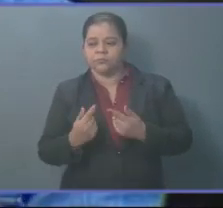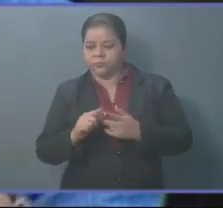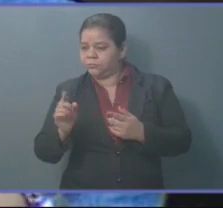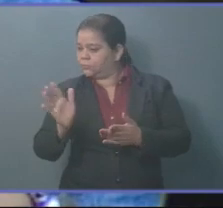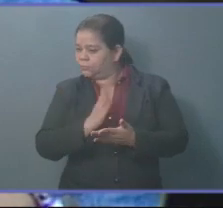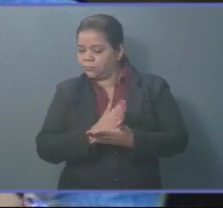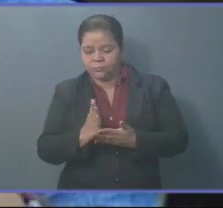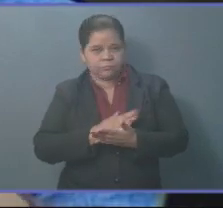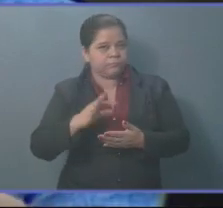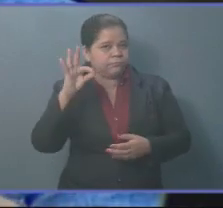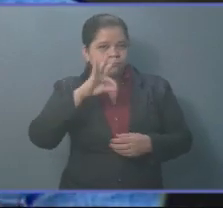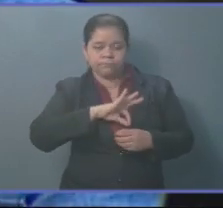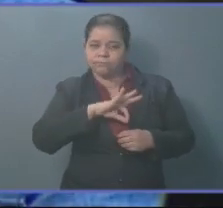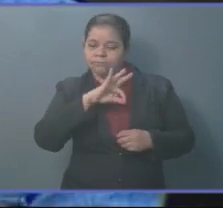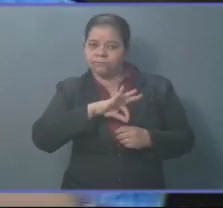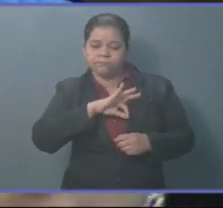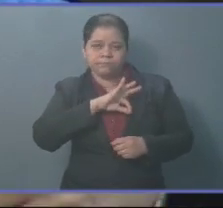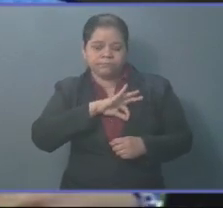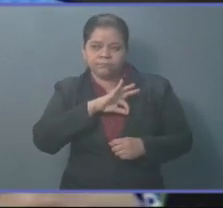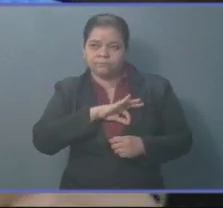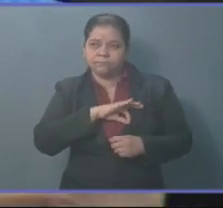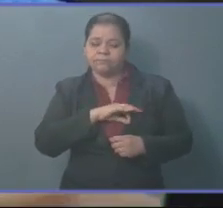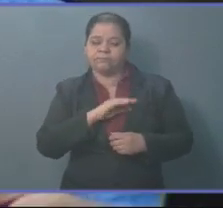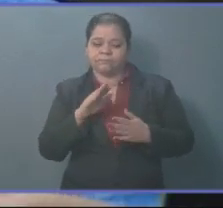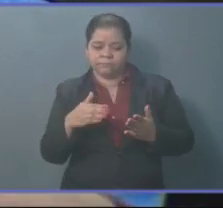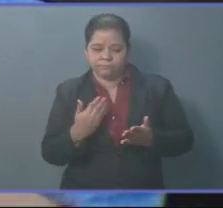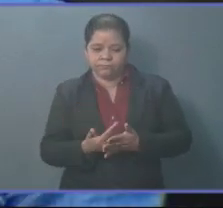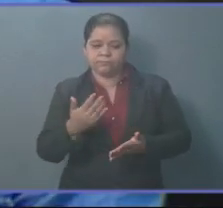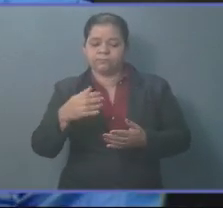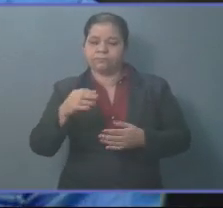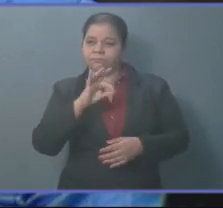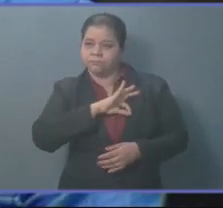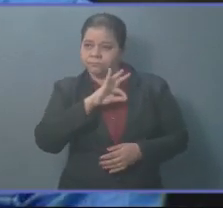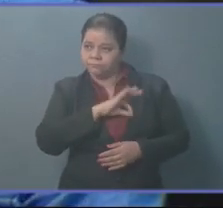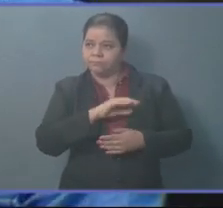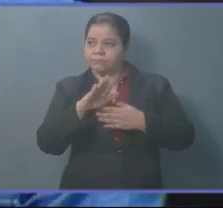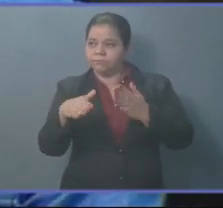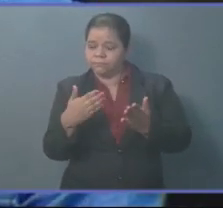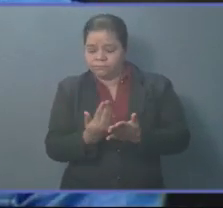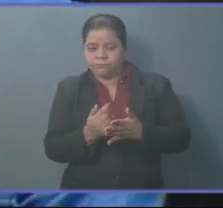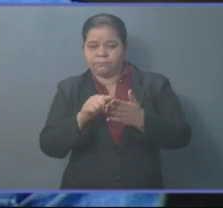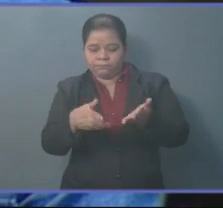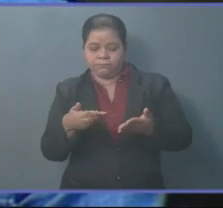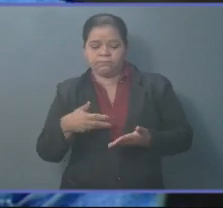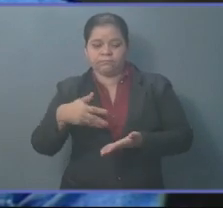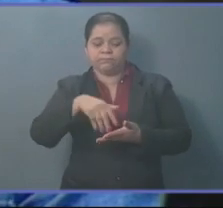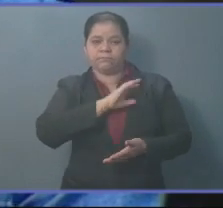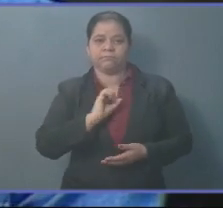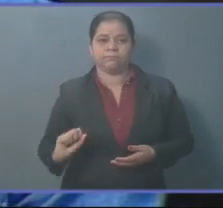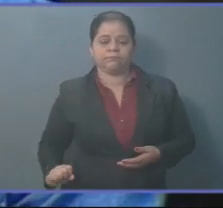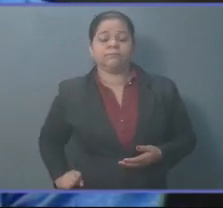benefician a los diputados o al presidente, benefician o perjudican a la población salvadoreña.